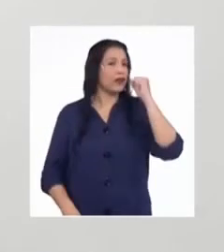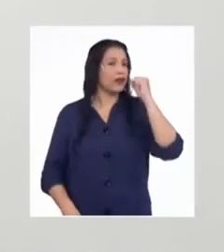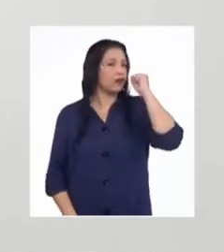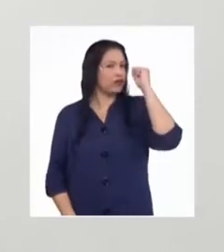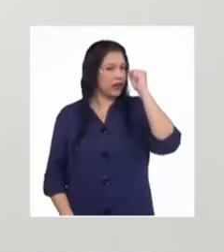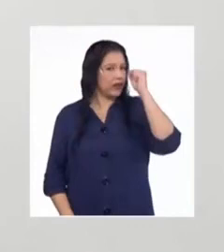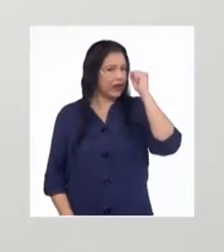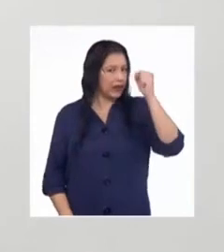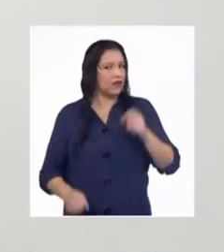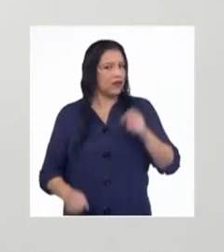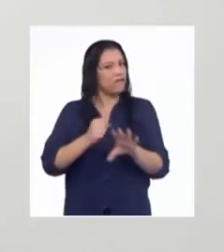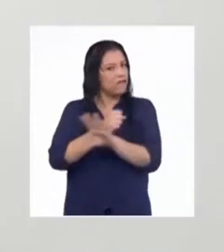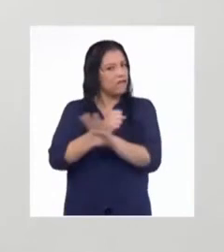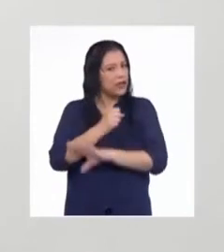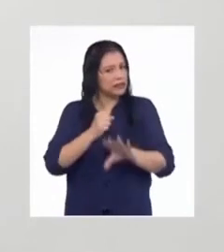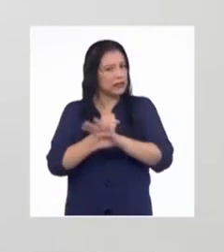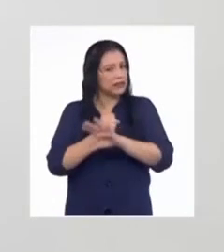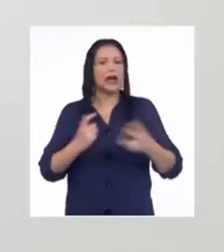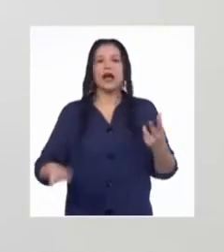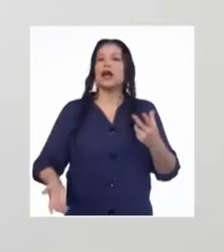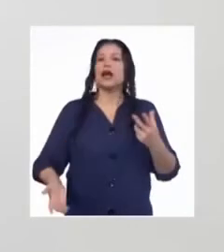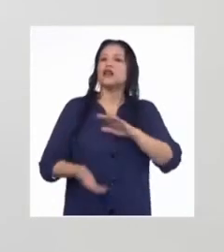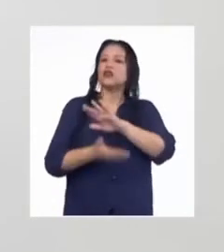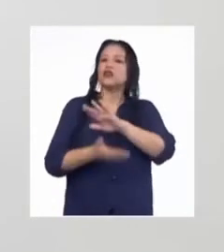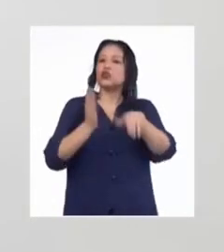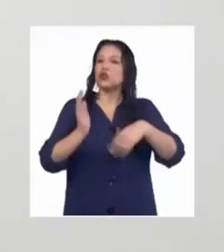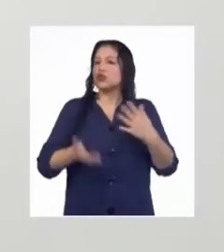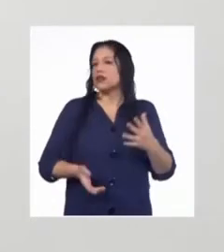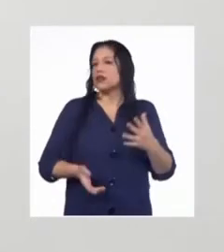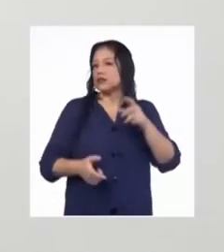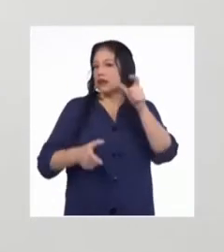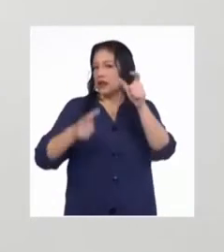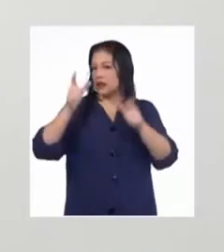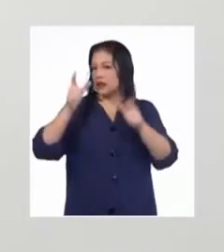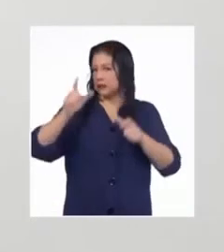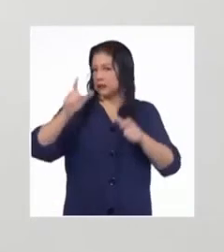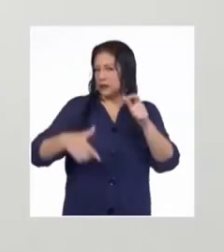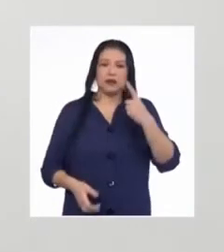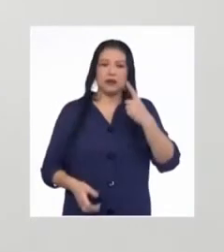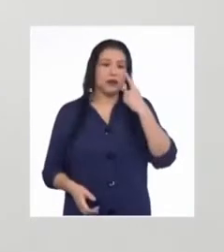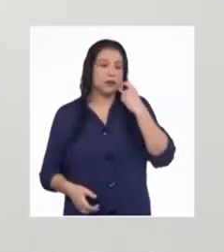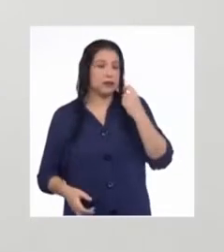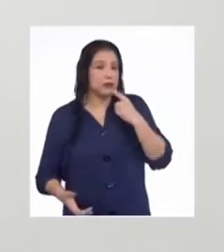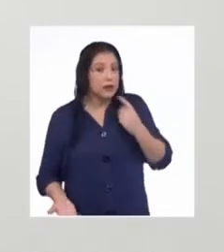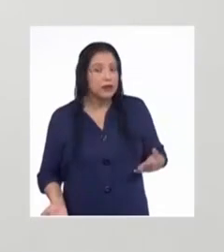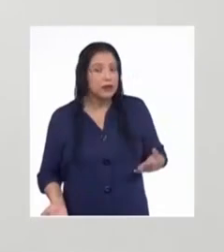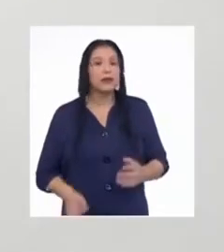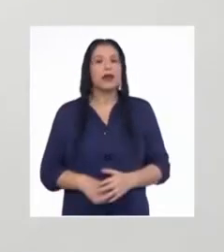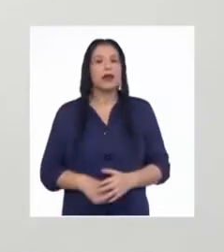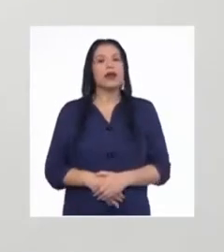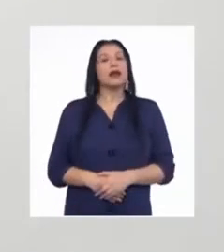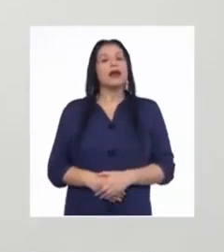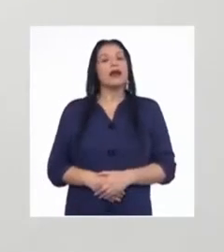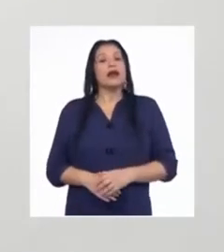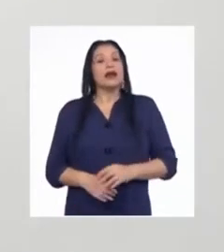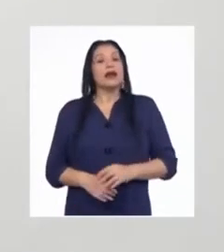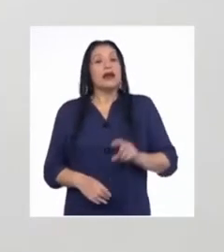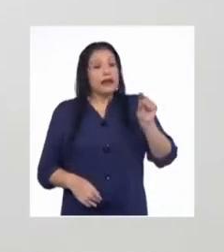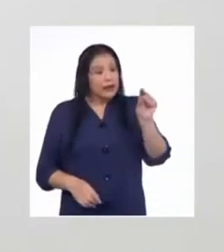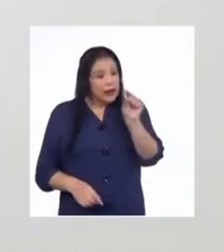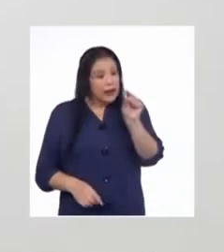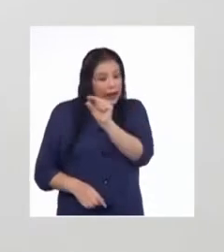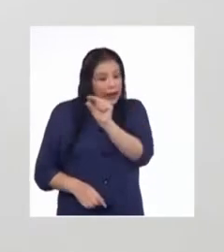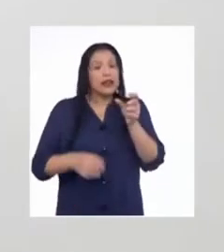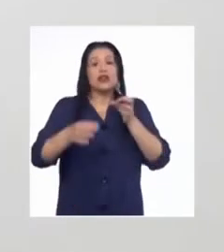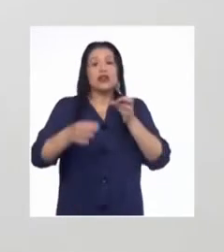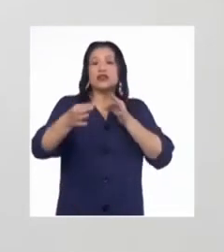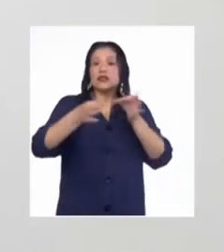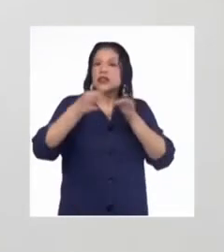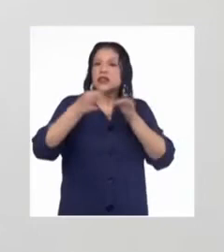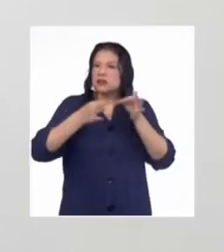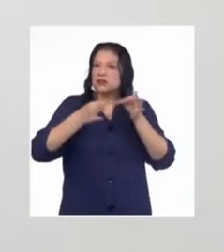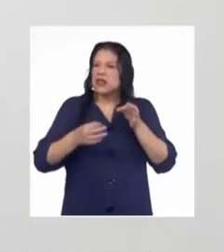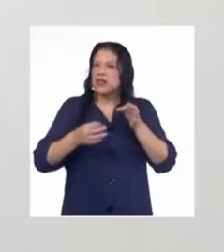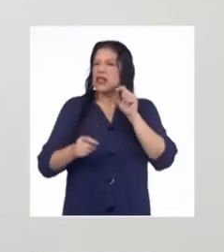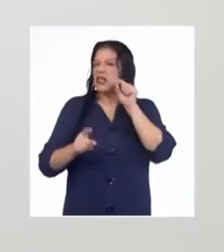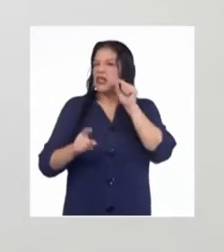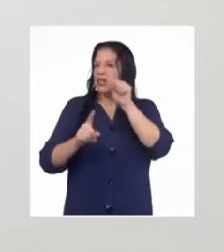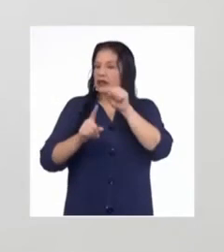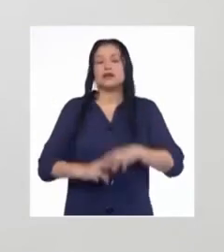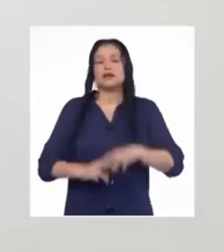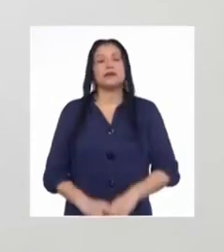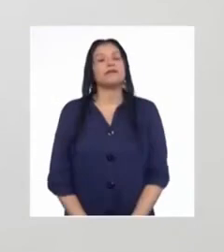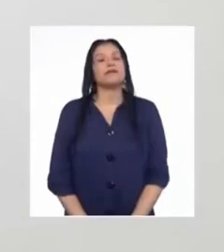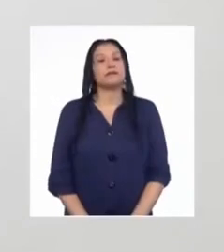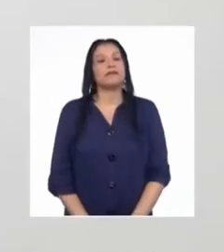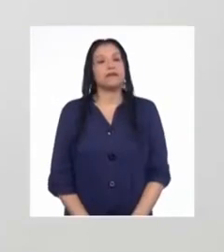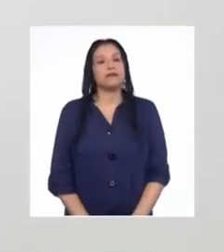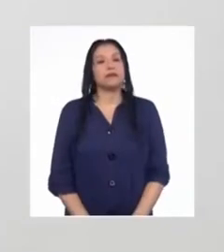derechos fundamentales de sus ciudadanas y ciudadanos. Y en el subtítulo se menciona de manera explícita, por